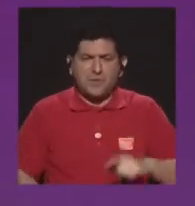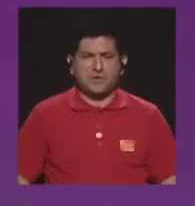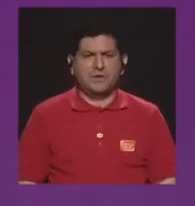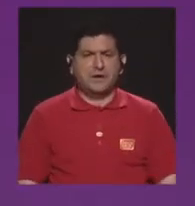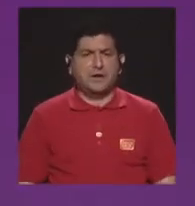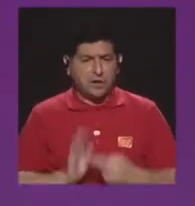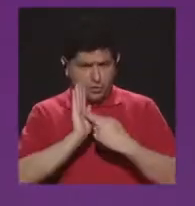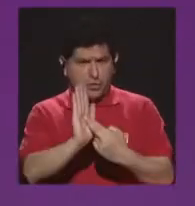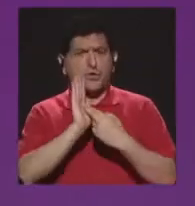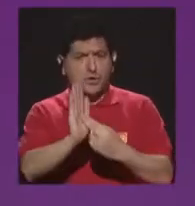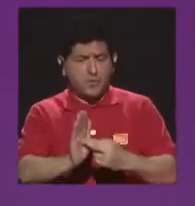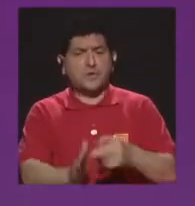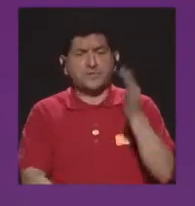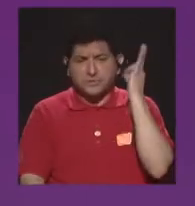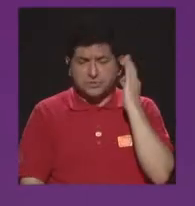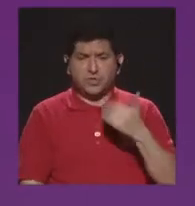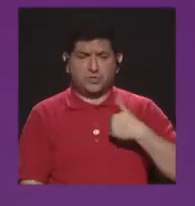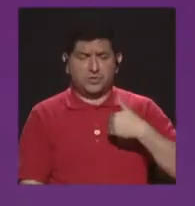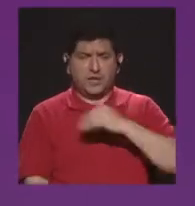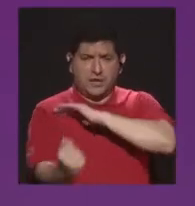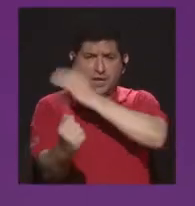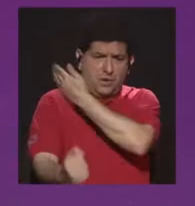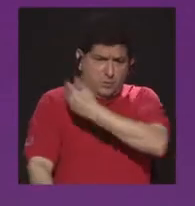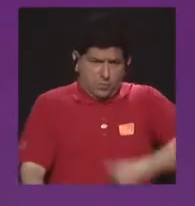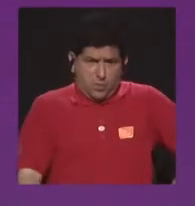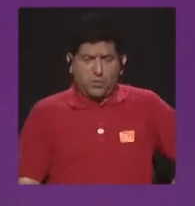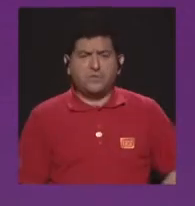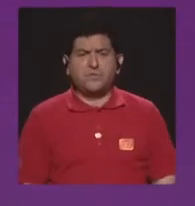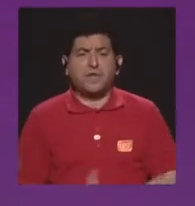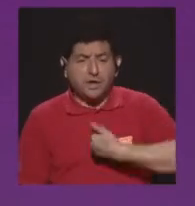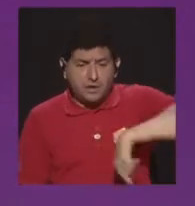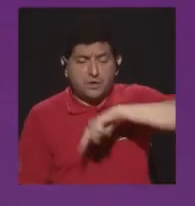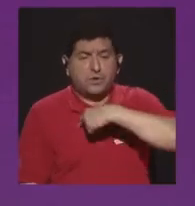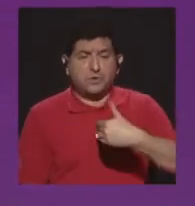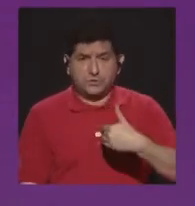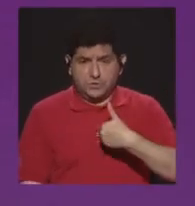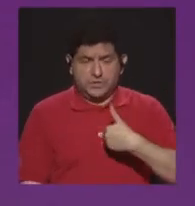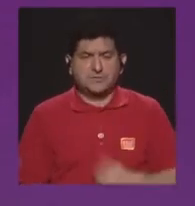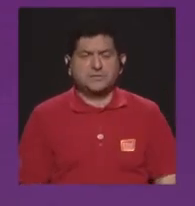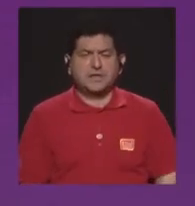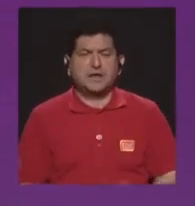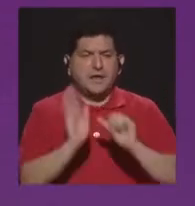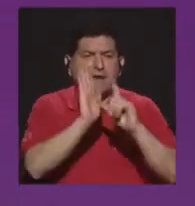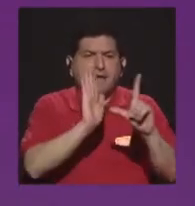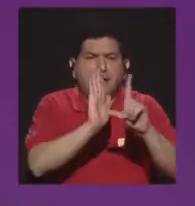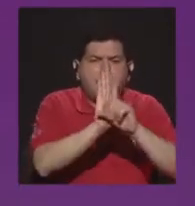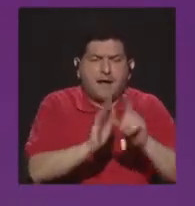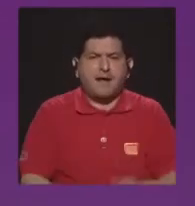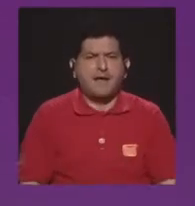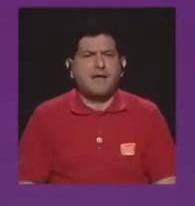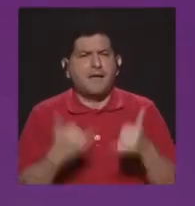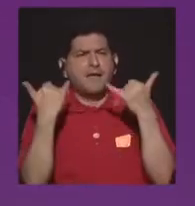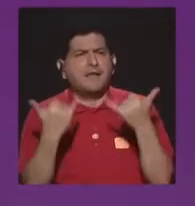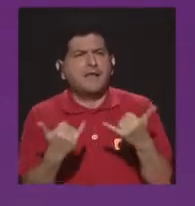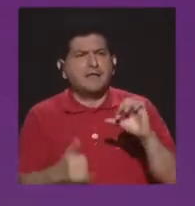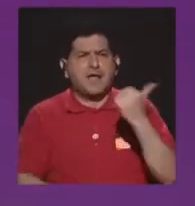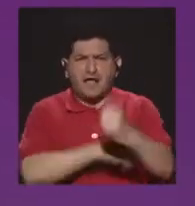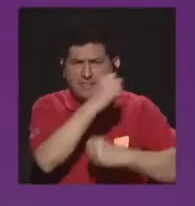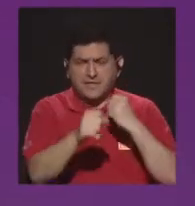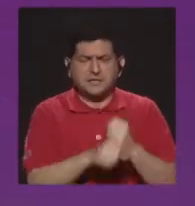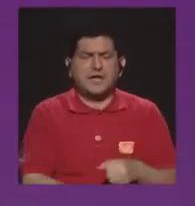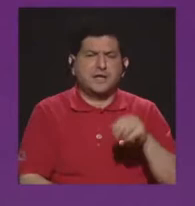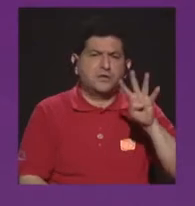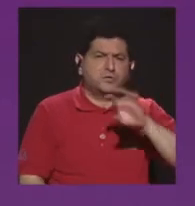bastante representación femenina en el Poder Ejecutivo, además de que nosotras tenemos en el Poder Legislativo desde hace ya más de 10 años